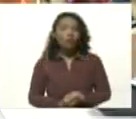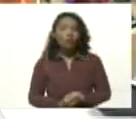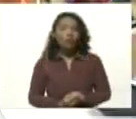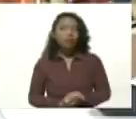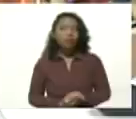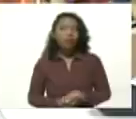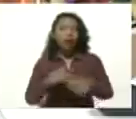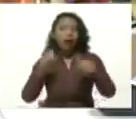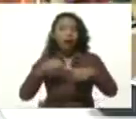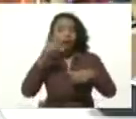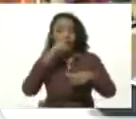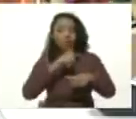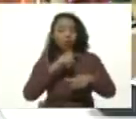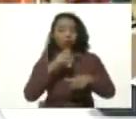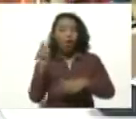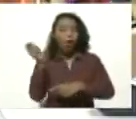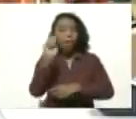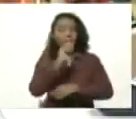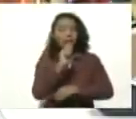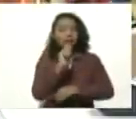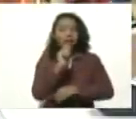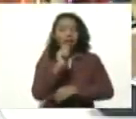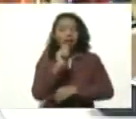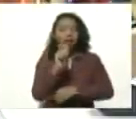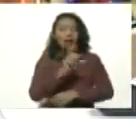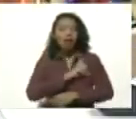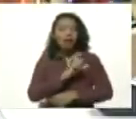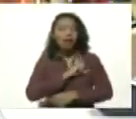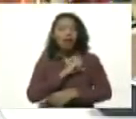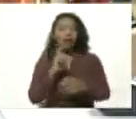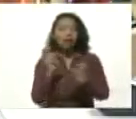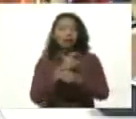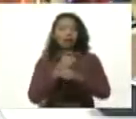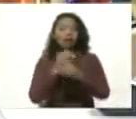en este año, entre los meses de enero y agosto, 8 meses,